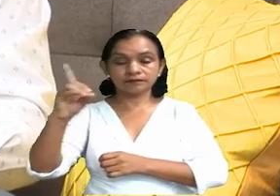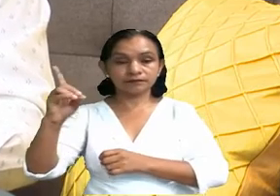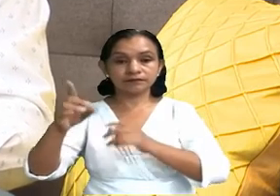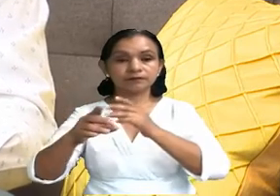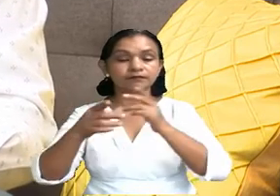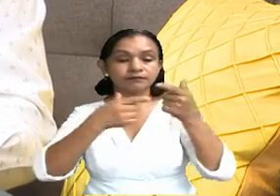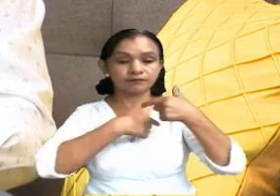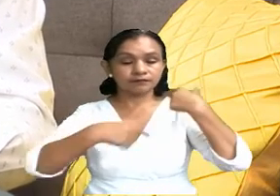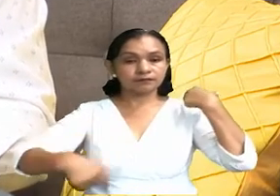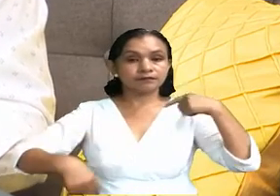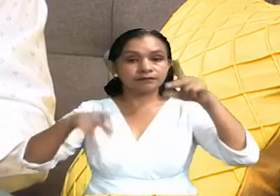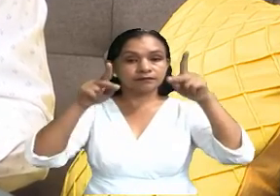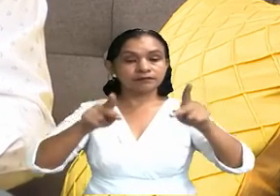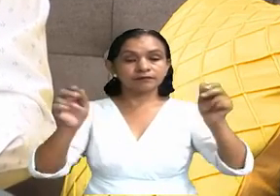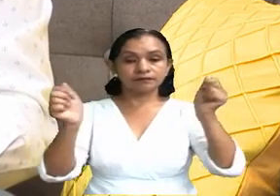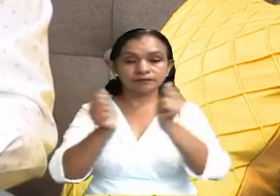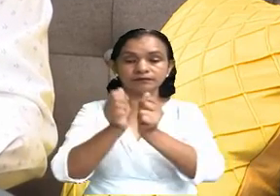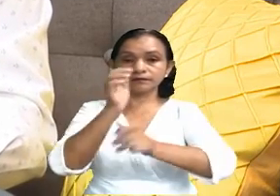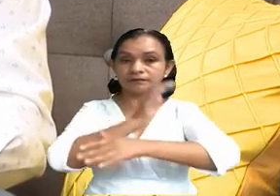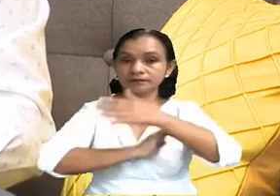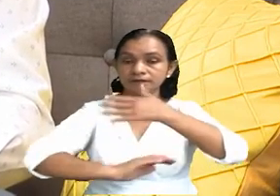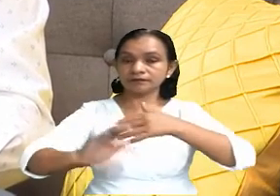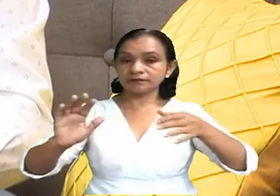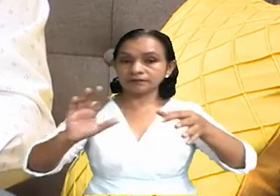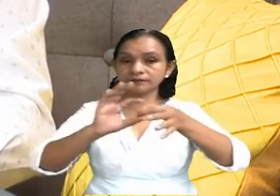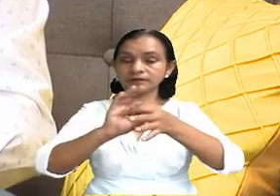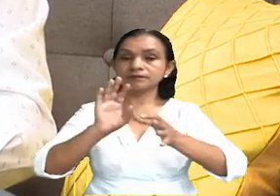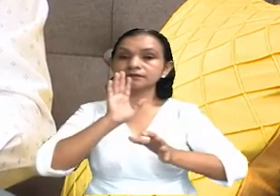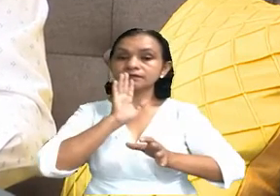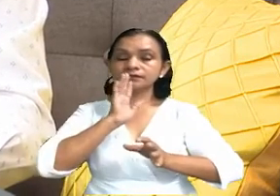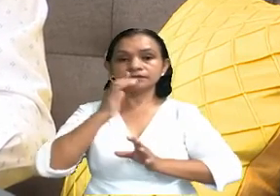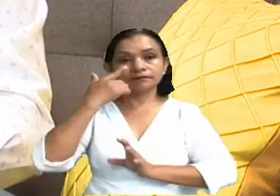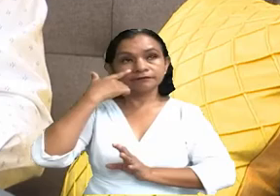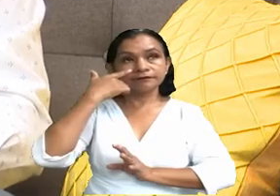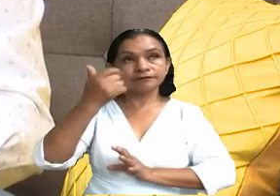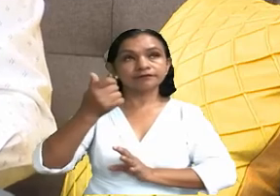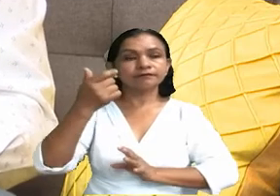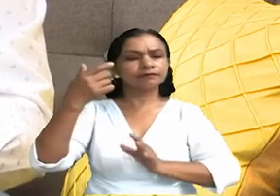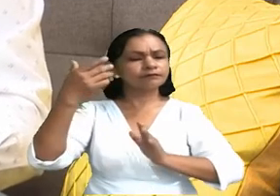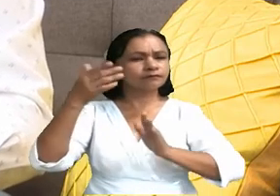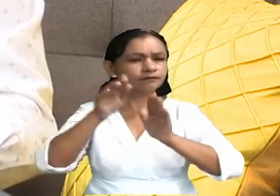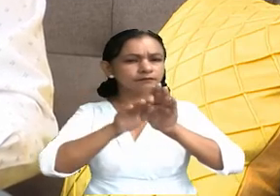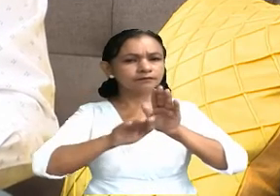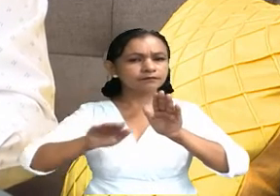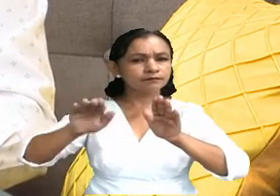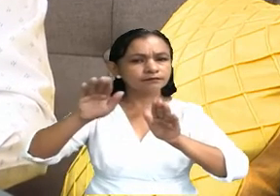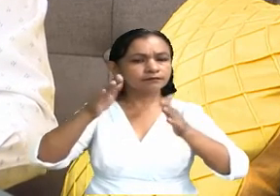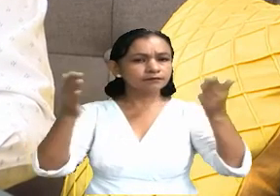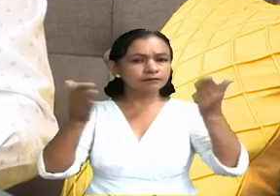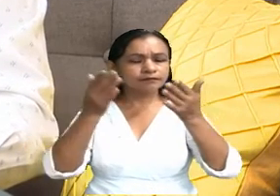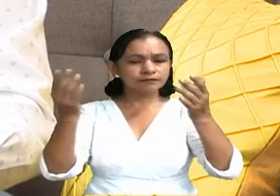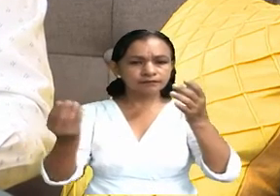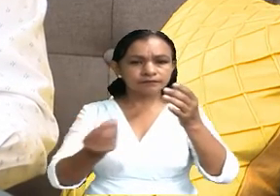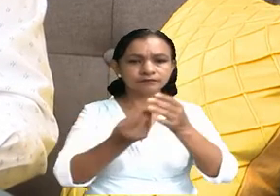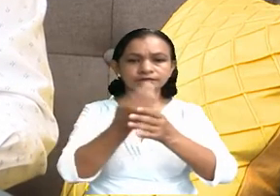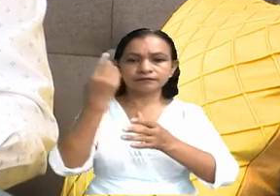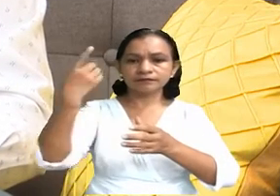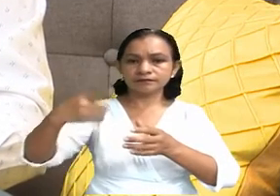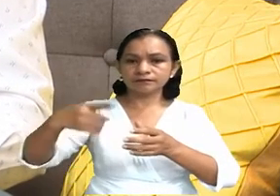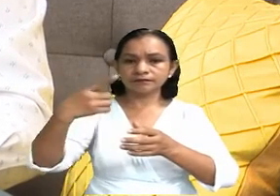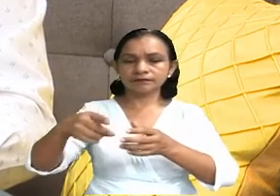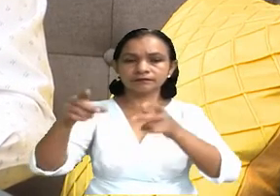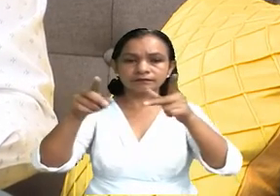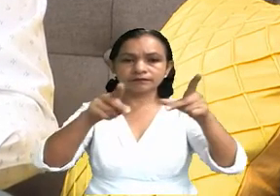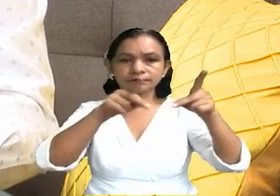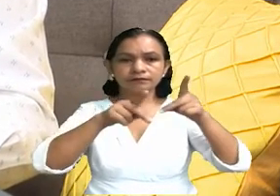Poder Ciudadano de las Personas con Discapacidad, y con él conversamos y conocemos a profundidad los procesos integrales de restitución de